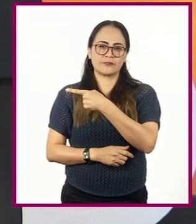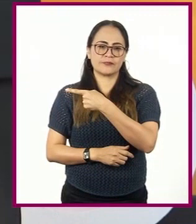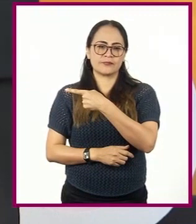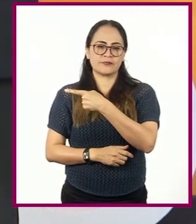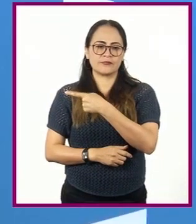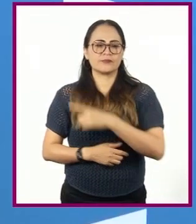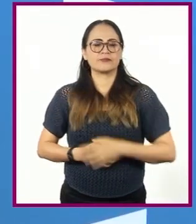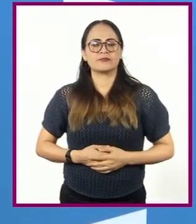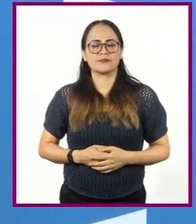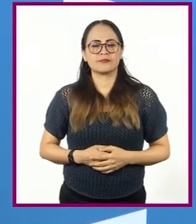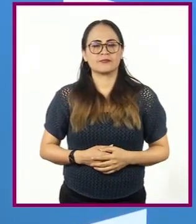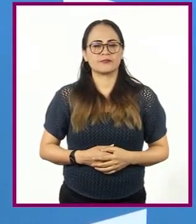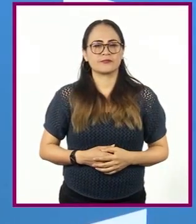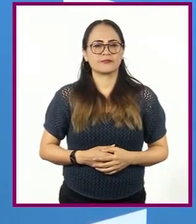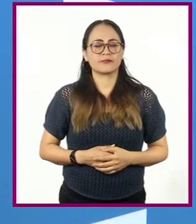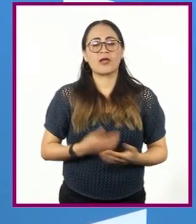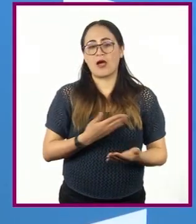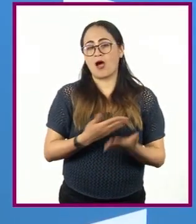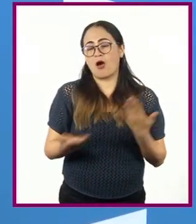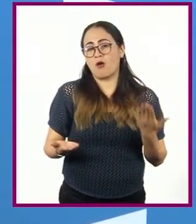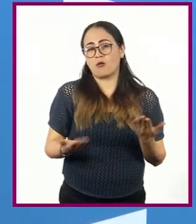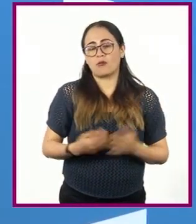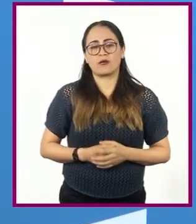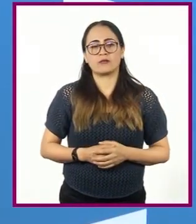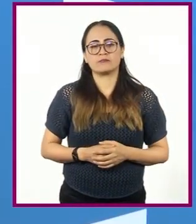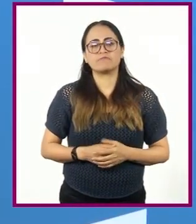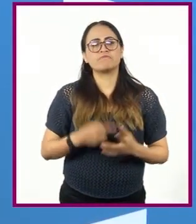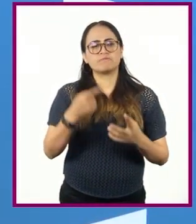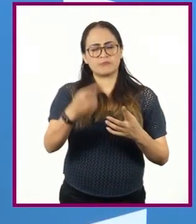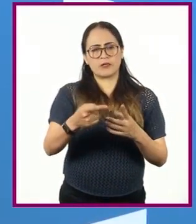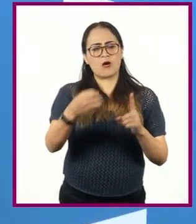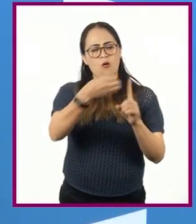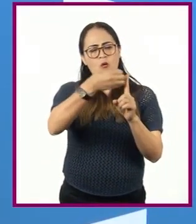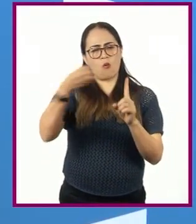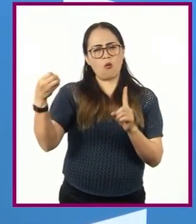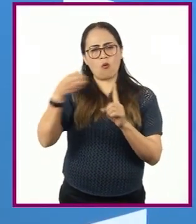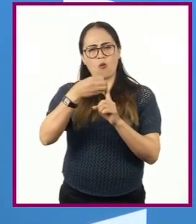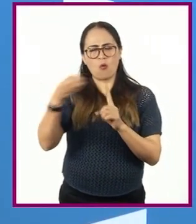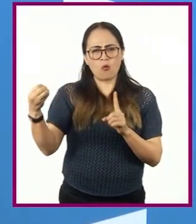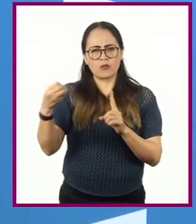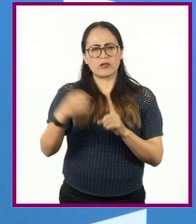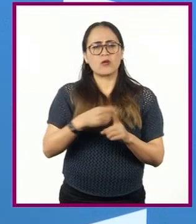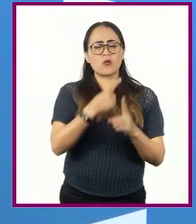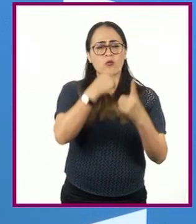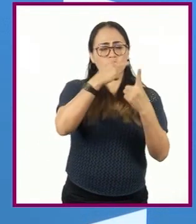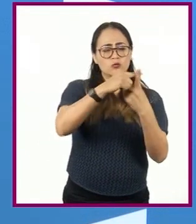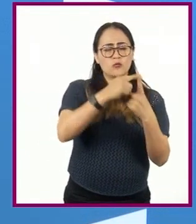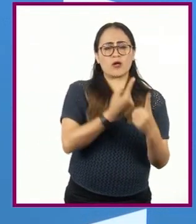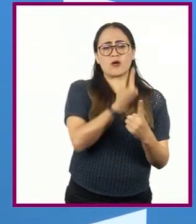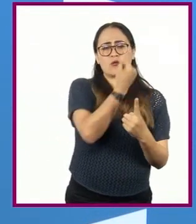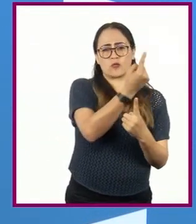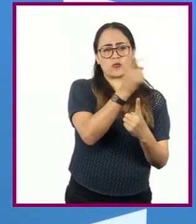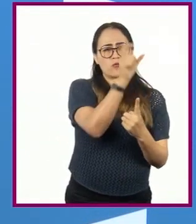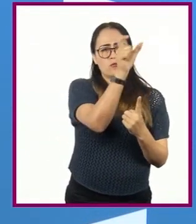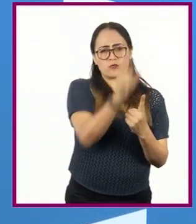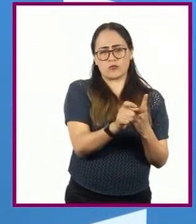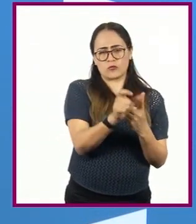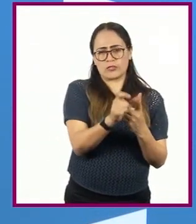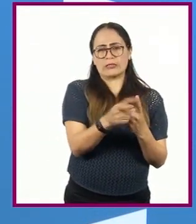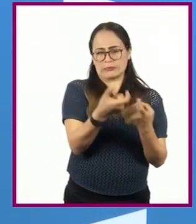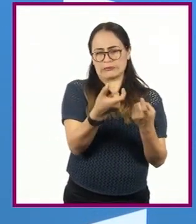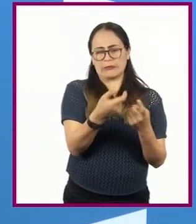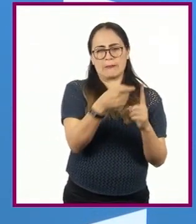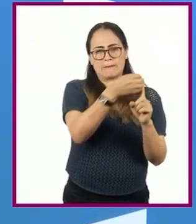8 negativo. En este caso, el efecto de las operaciones al sumar 1 al factor del producto